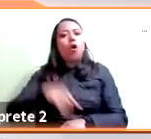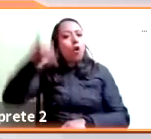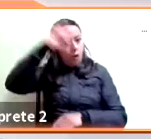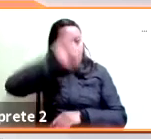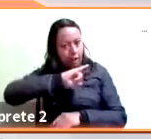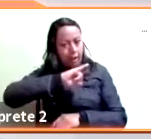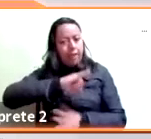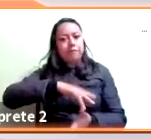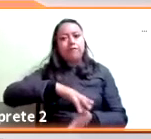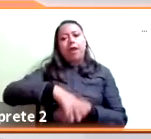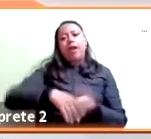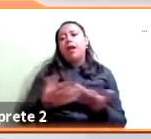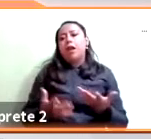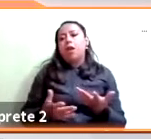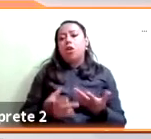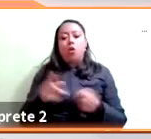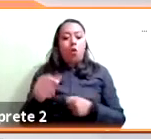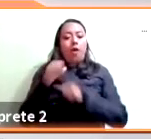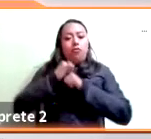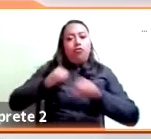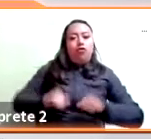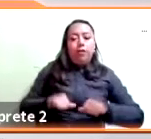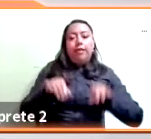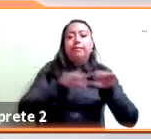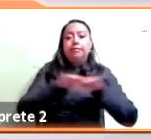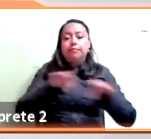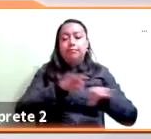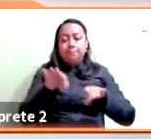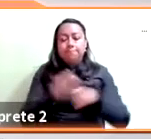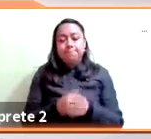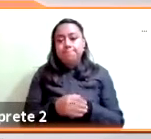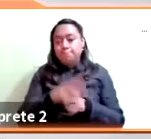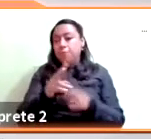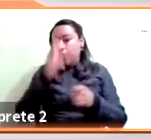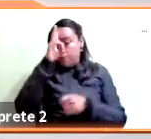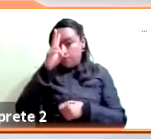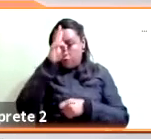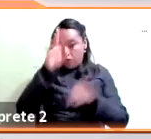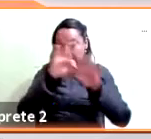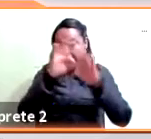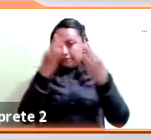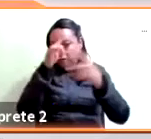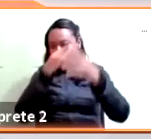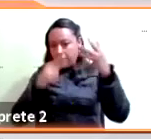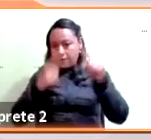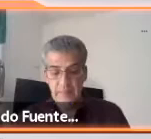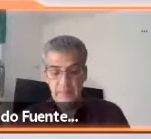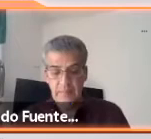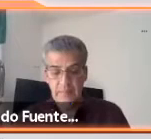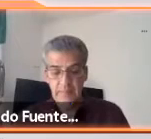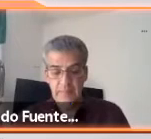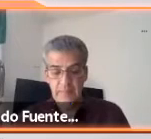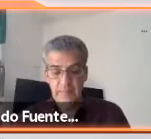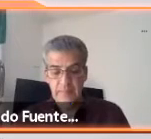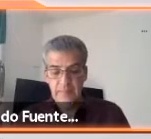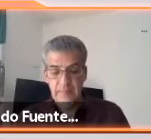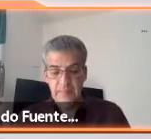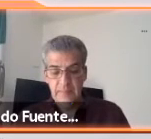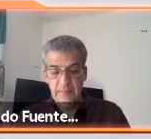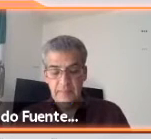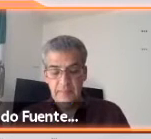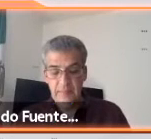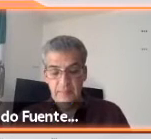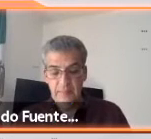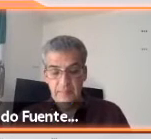del lugar de trabajo, aunado al anterior. De los tipos de violencia que experimentan las mujeres en el trabajo, un